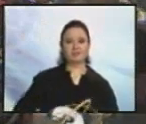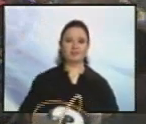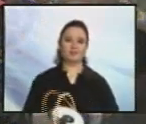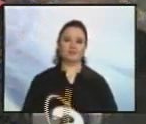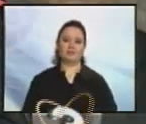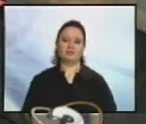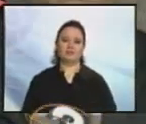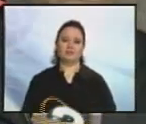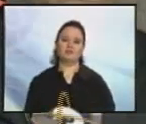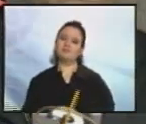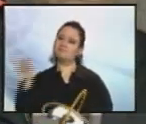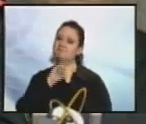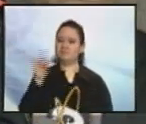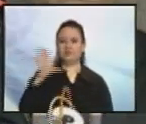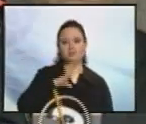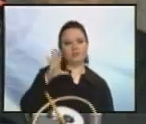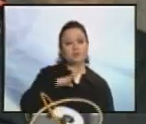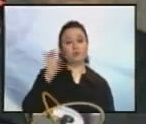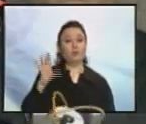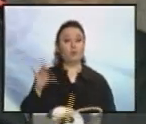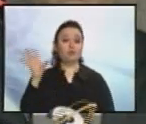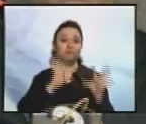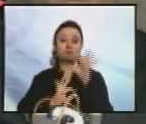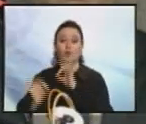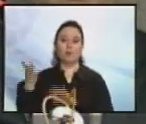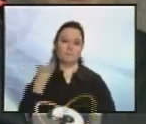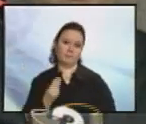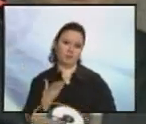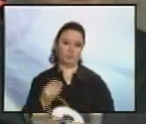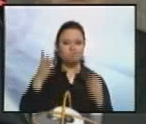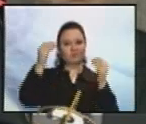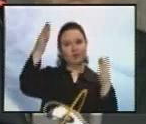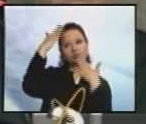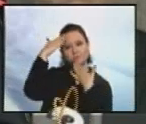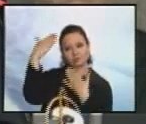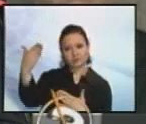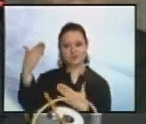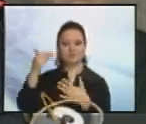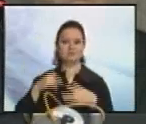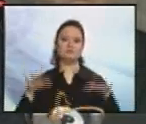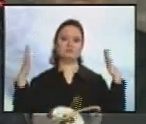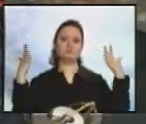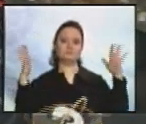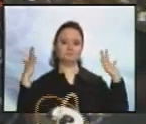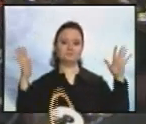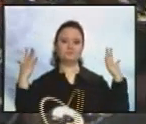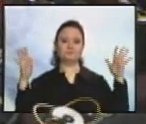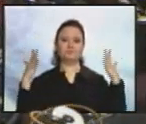odio y sin tener miedo. Muchas gracias, señores representantes.